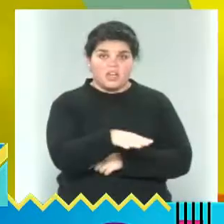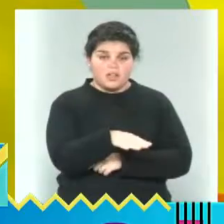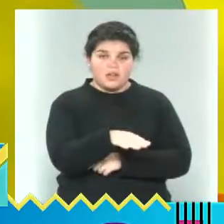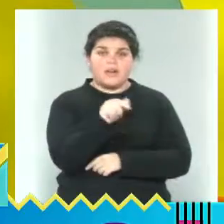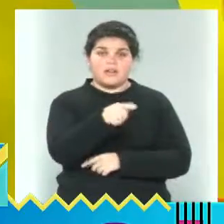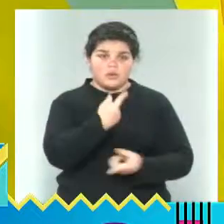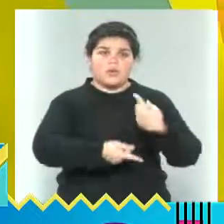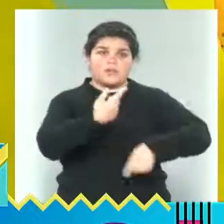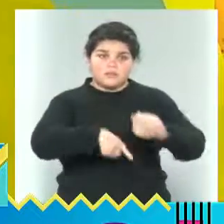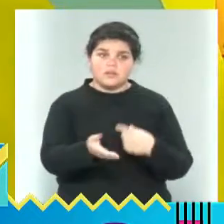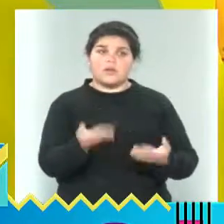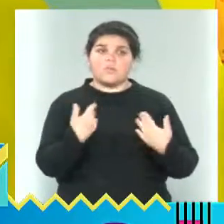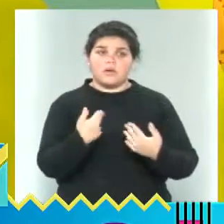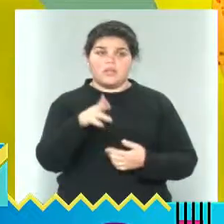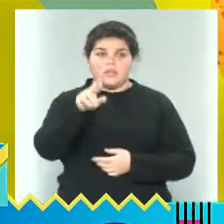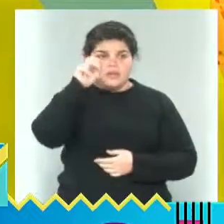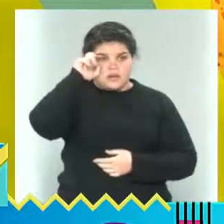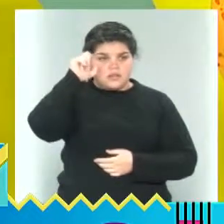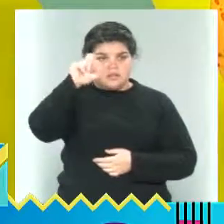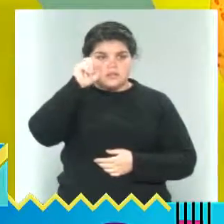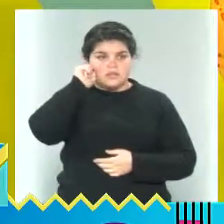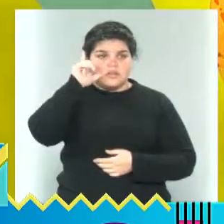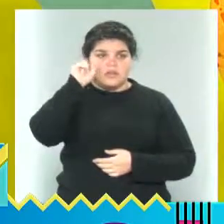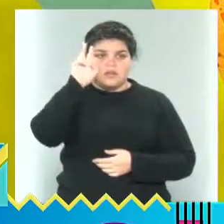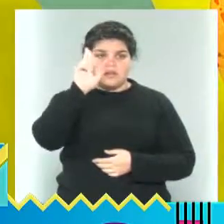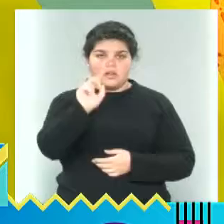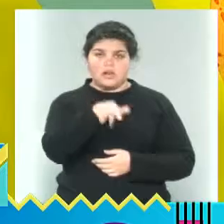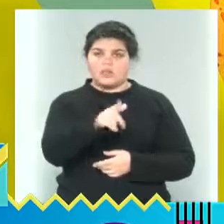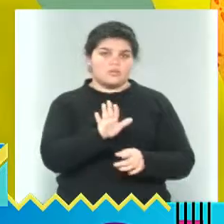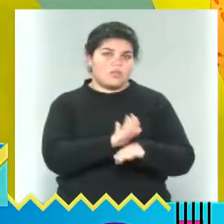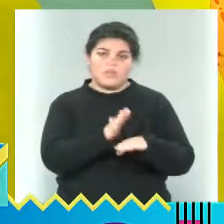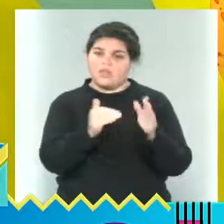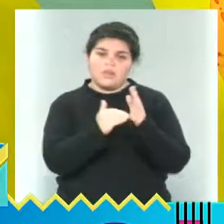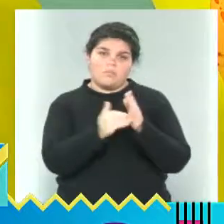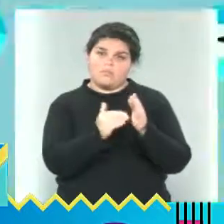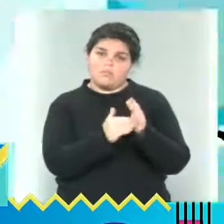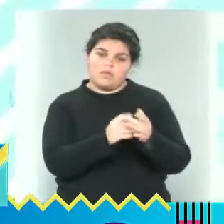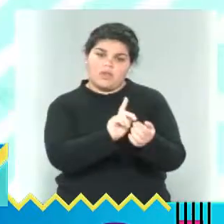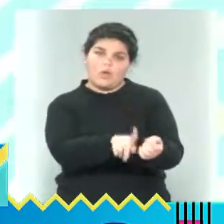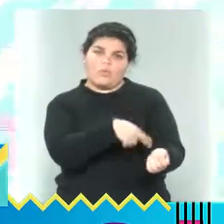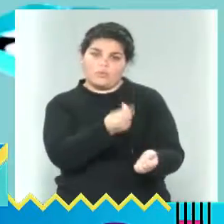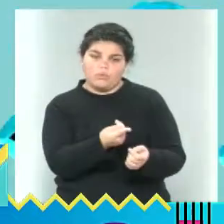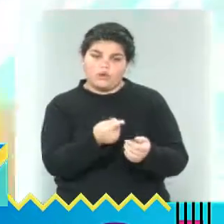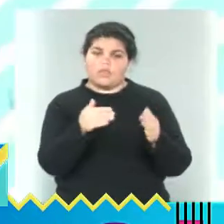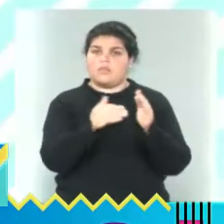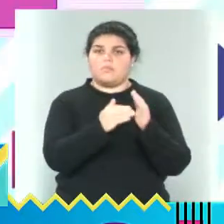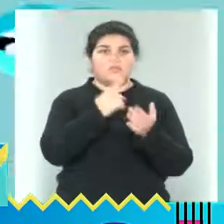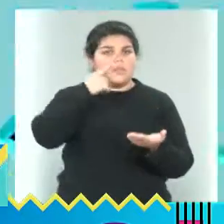Fundamentalmente, digamos, es todo un proceso que está asociado a un proceso cultural, a un proceso de